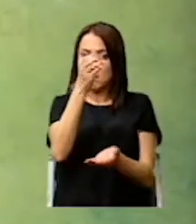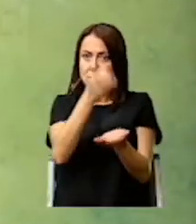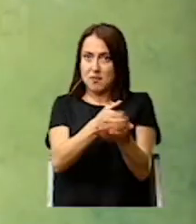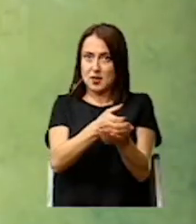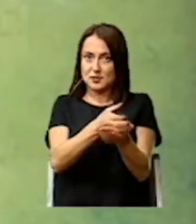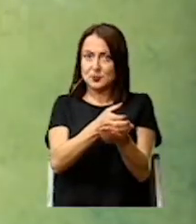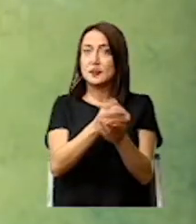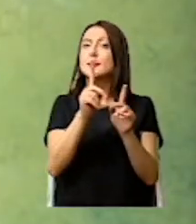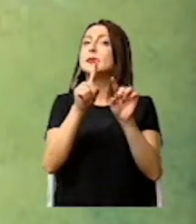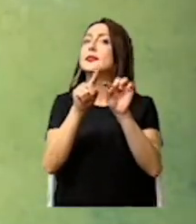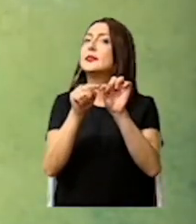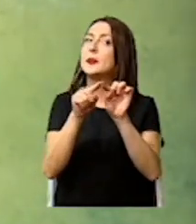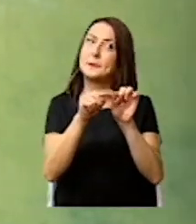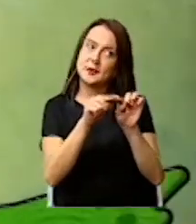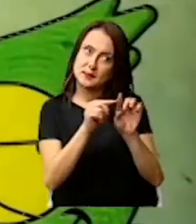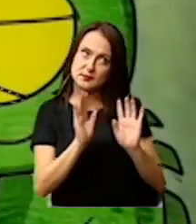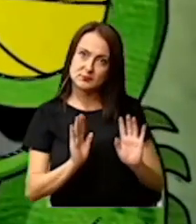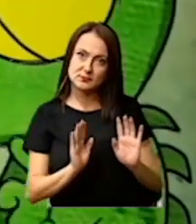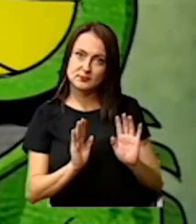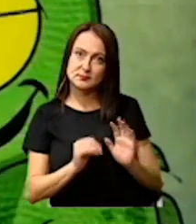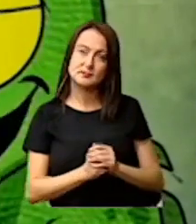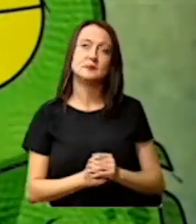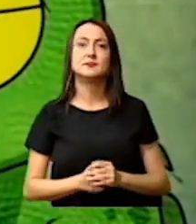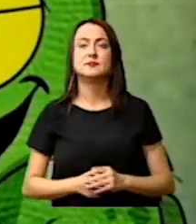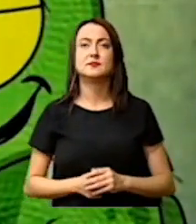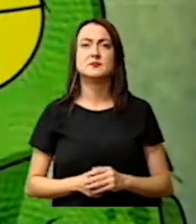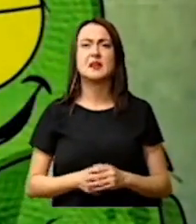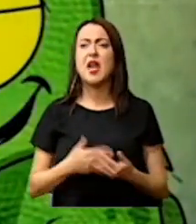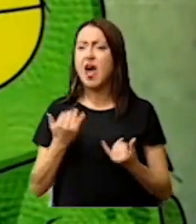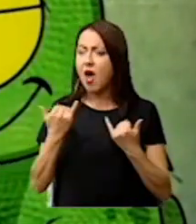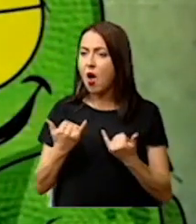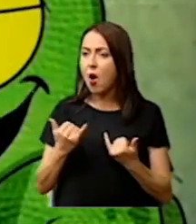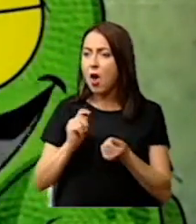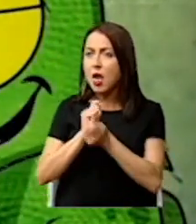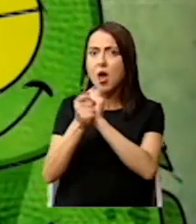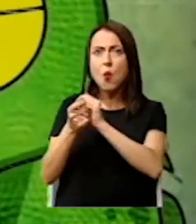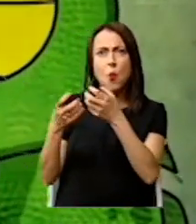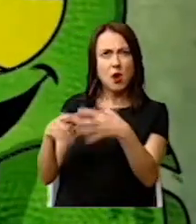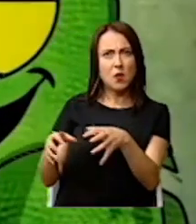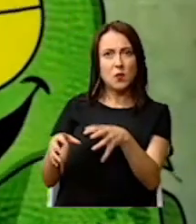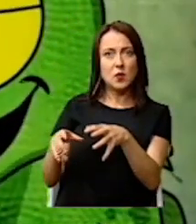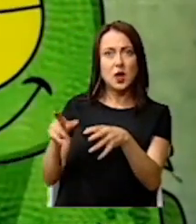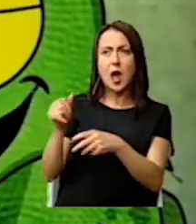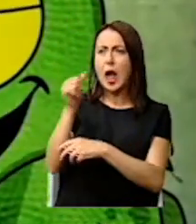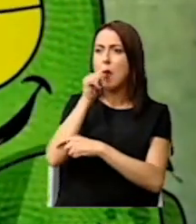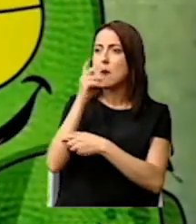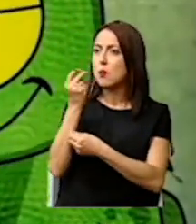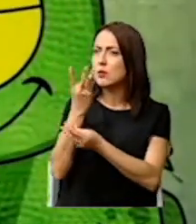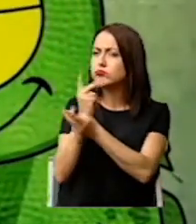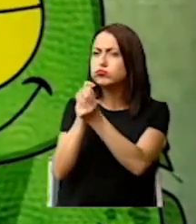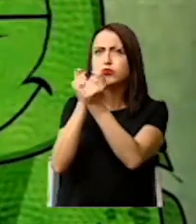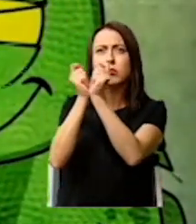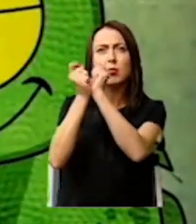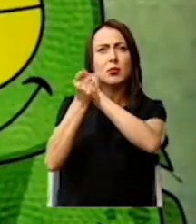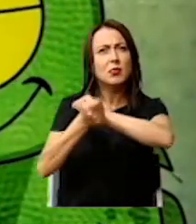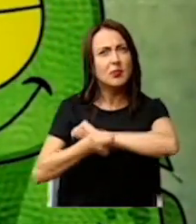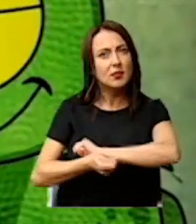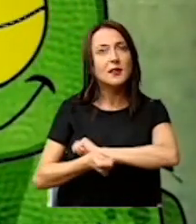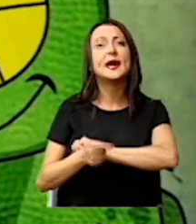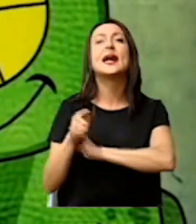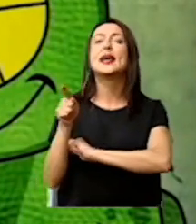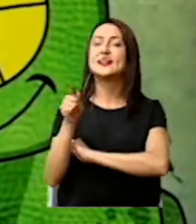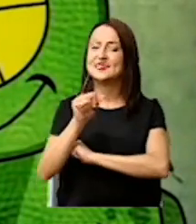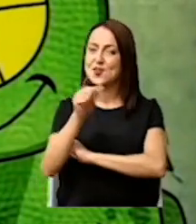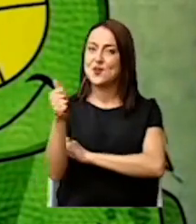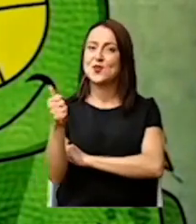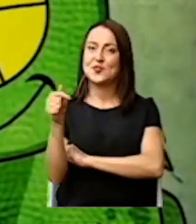Eso depende. Y ahora tiene forma de huevo. El agua es muy cambiante. Esa es otra de